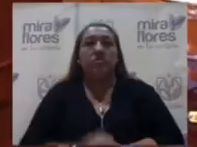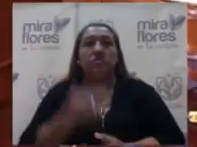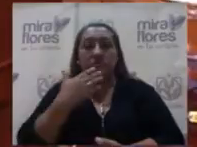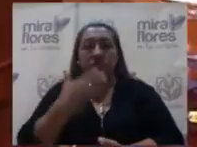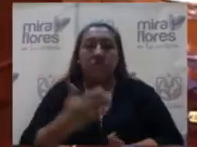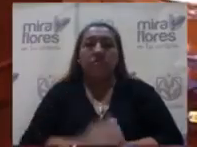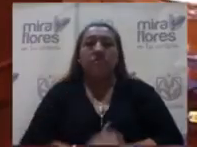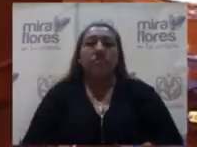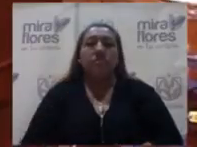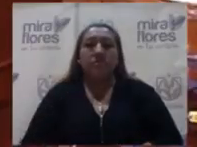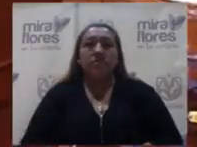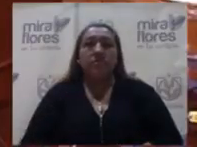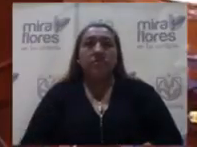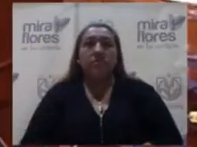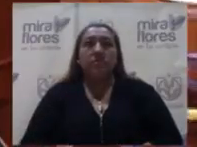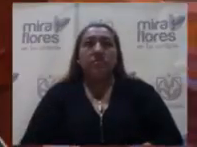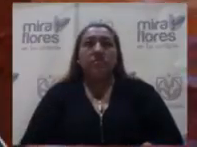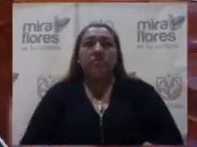Gracias.